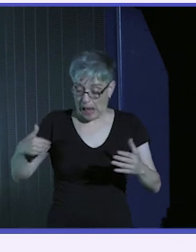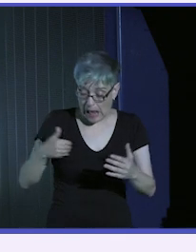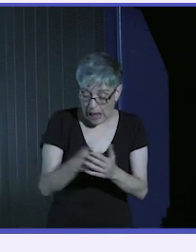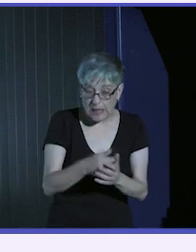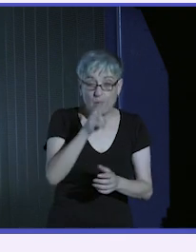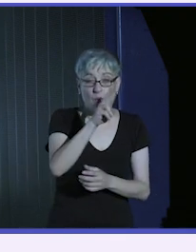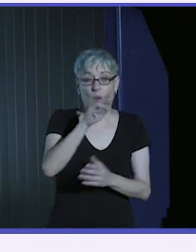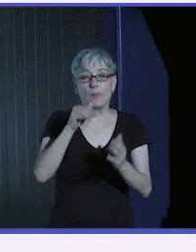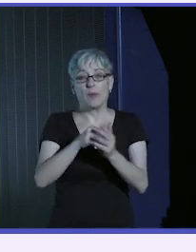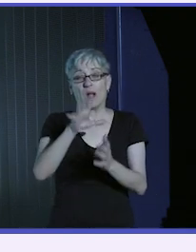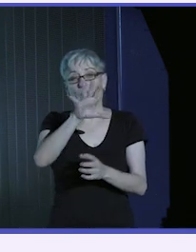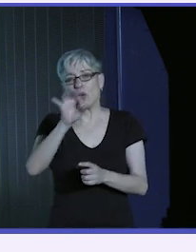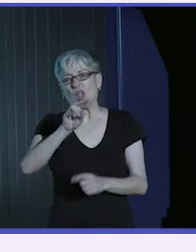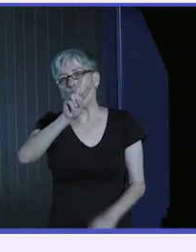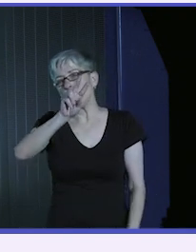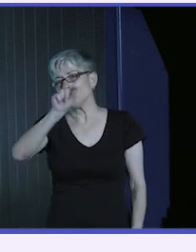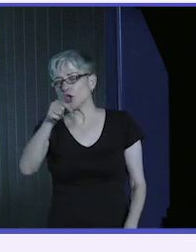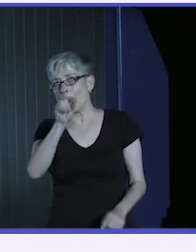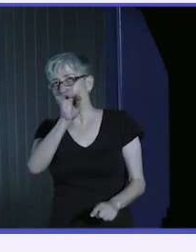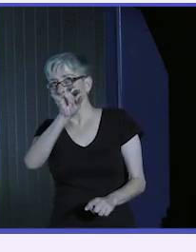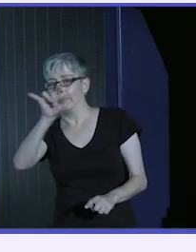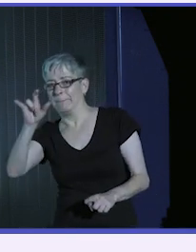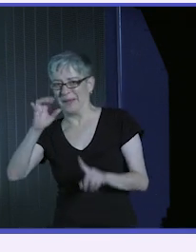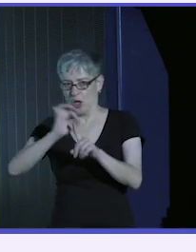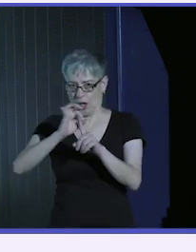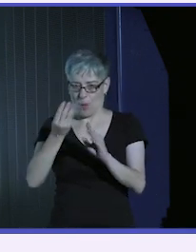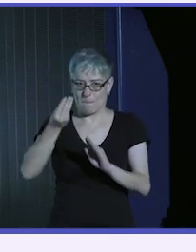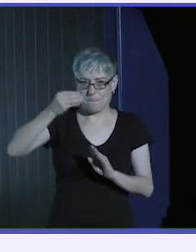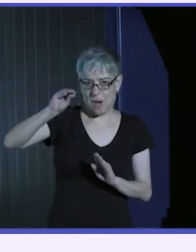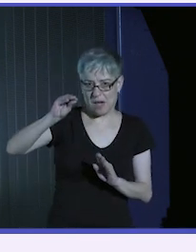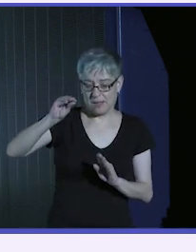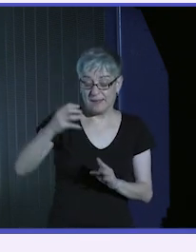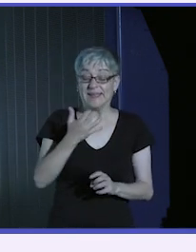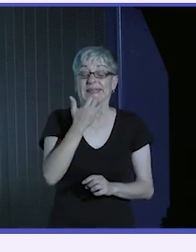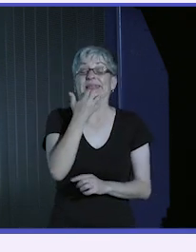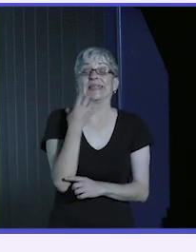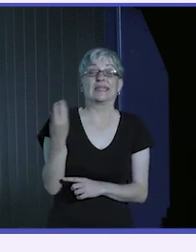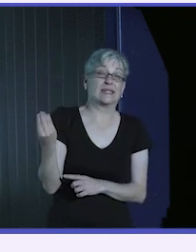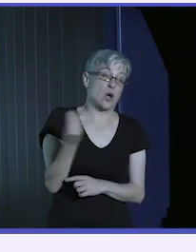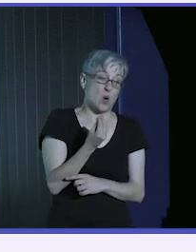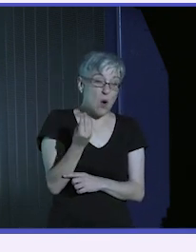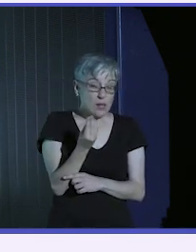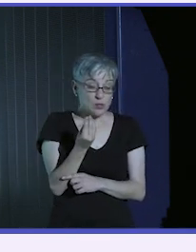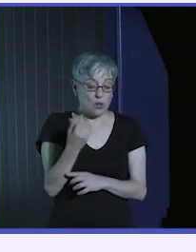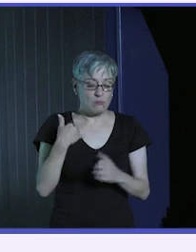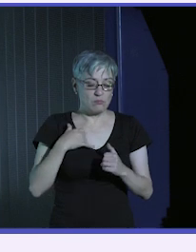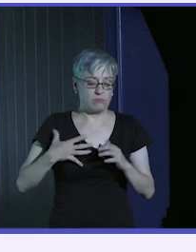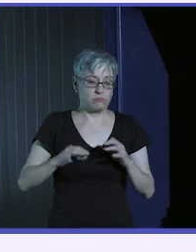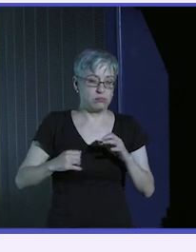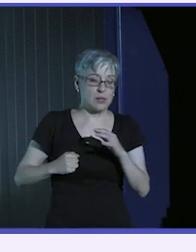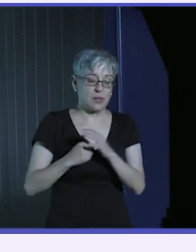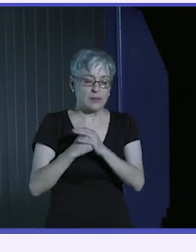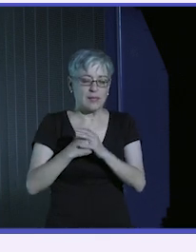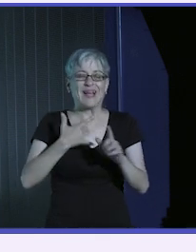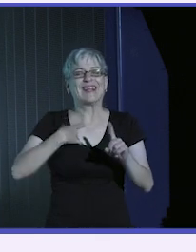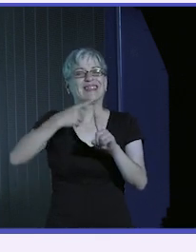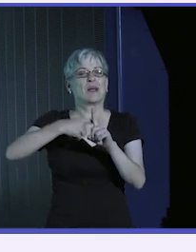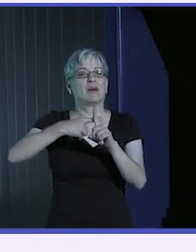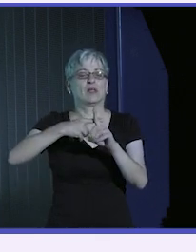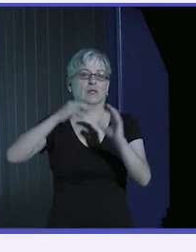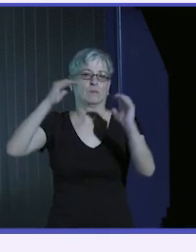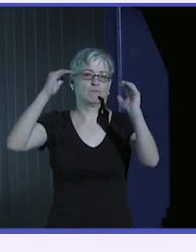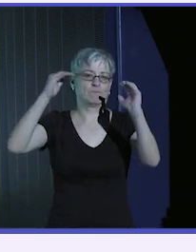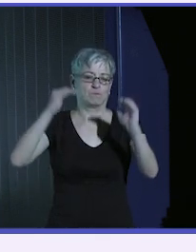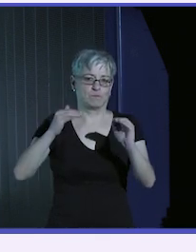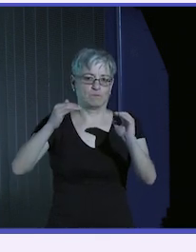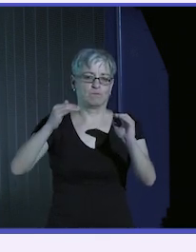grados. Lo que nos dice ese estudio es que si desplegamos Quantum con toda su potencialidad, podemos llegar a reducir ese incremento